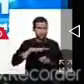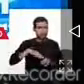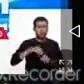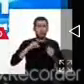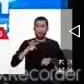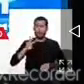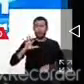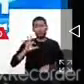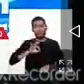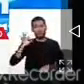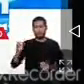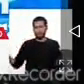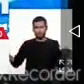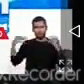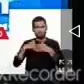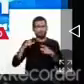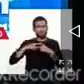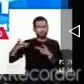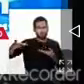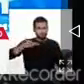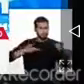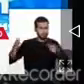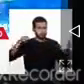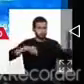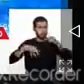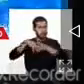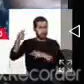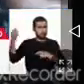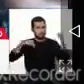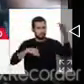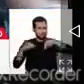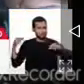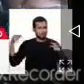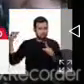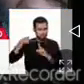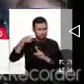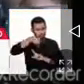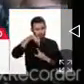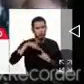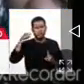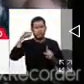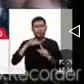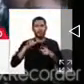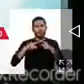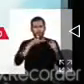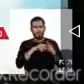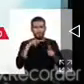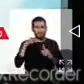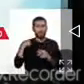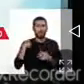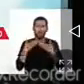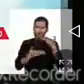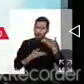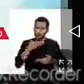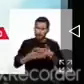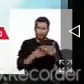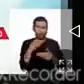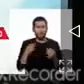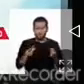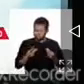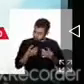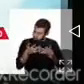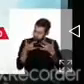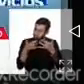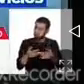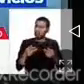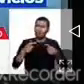el 45% de los flujos de inversión extranjera directa. Con un enfoque pragmático, hemos avanzado sustancialmente hacia